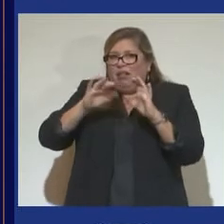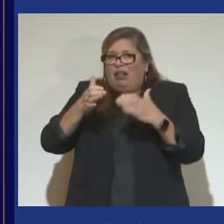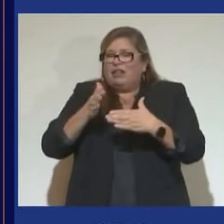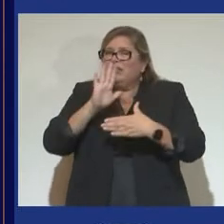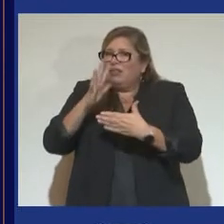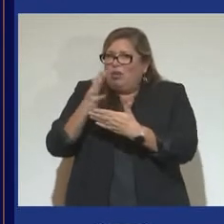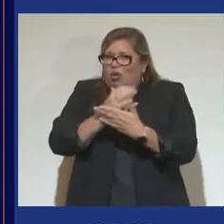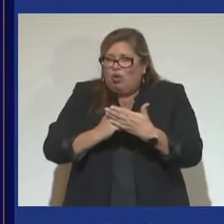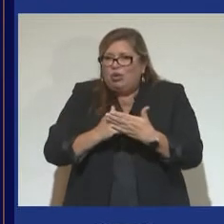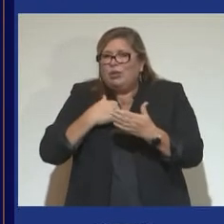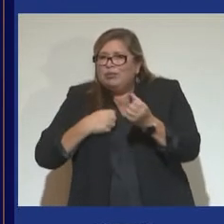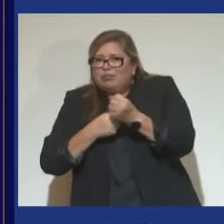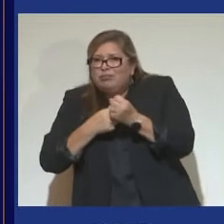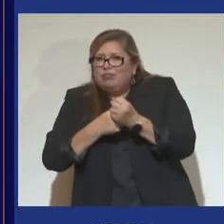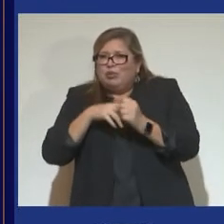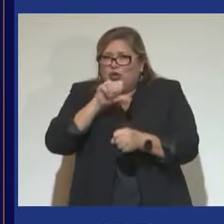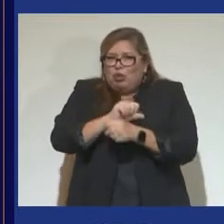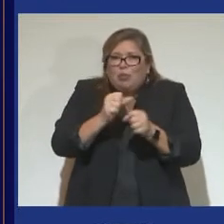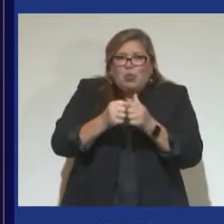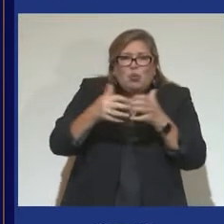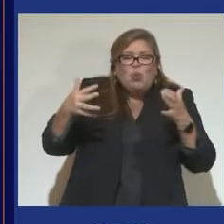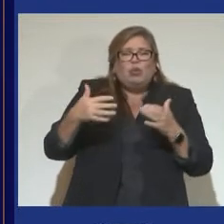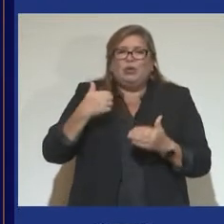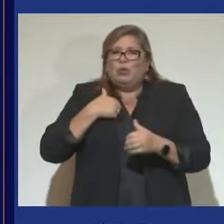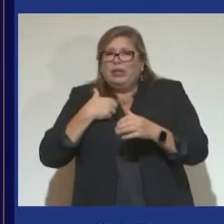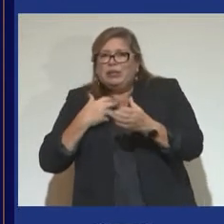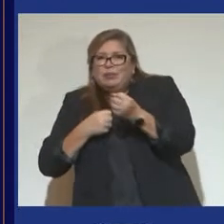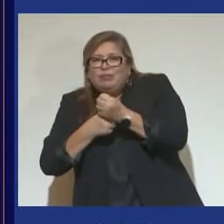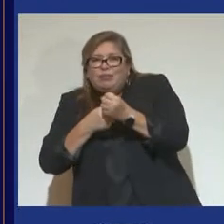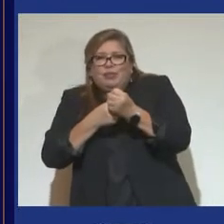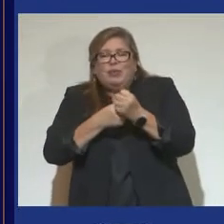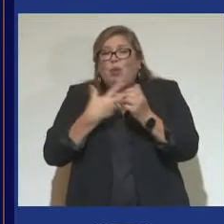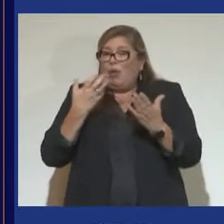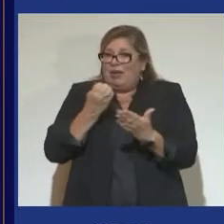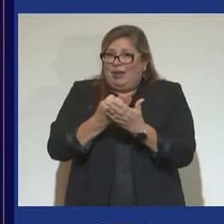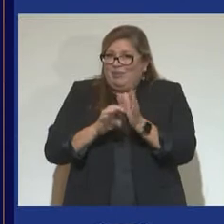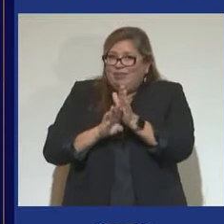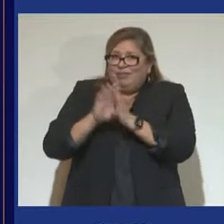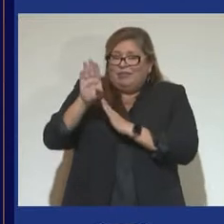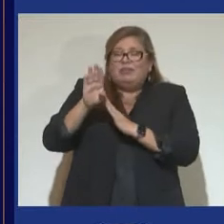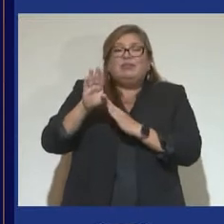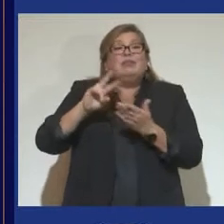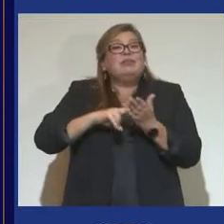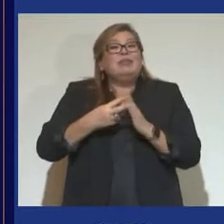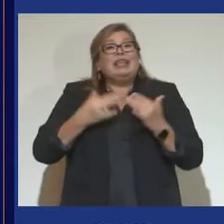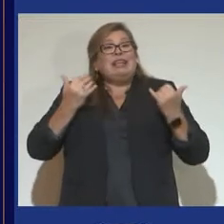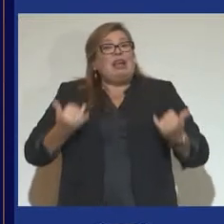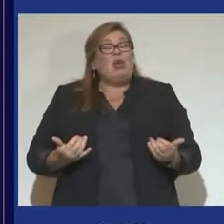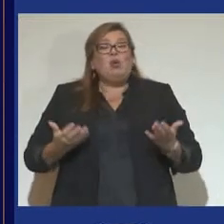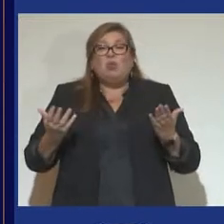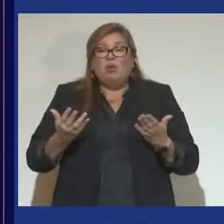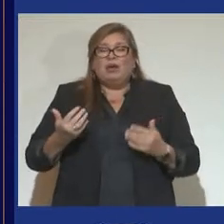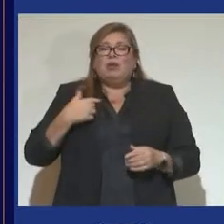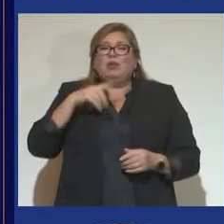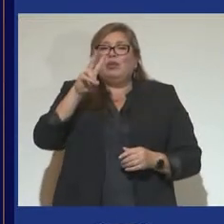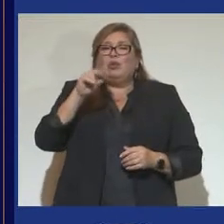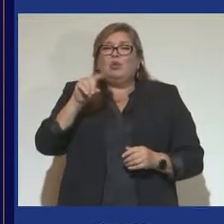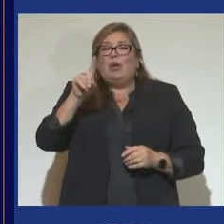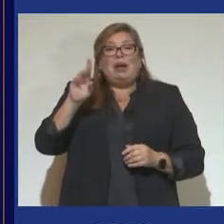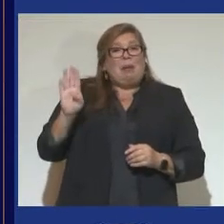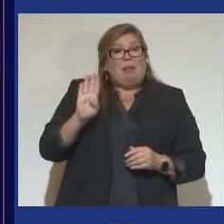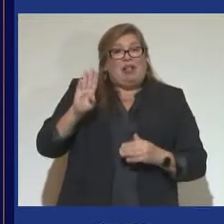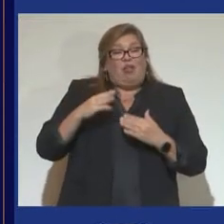invertido en crecimiento de empleos y la recuperación hemos llegado ahora a